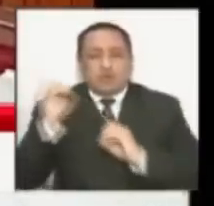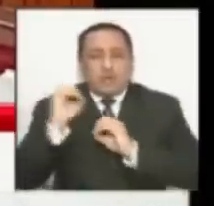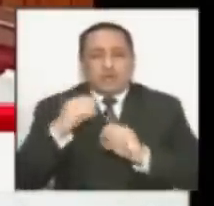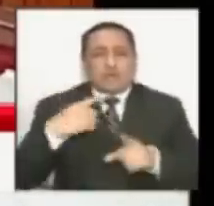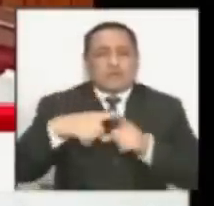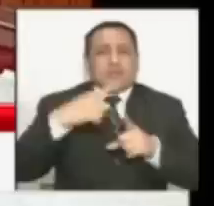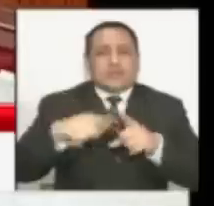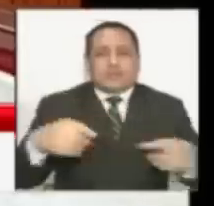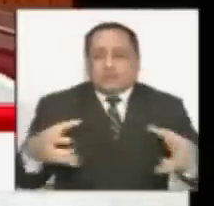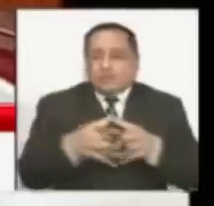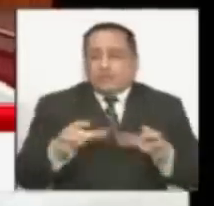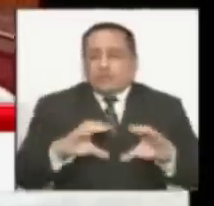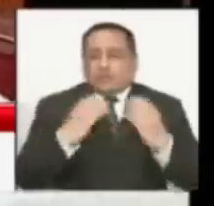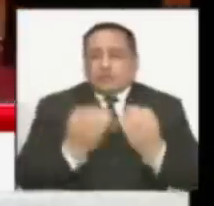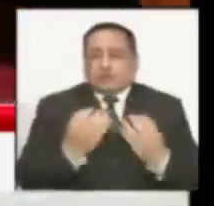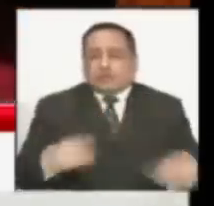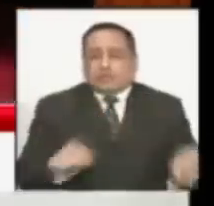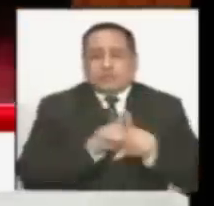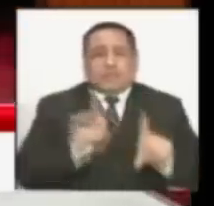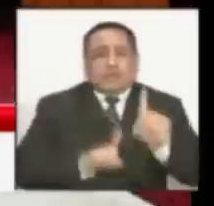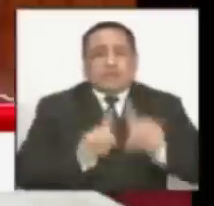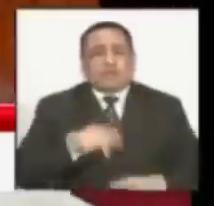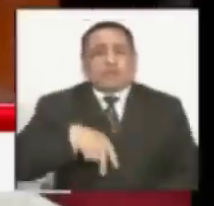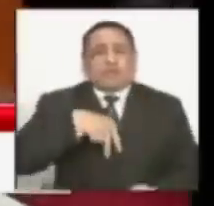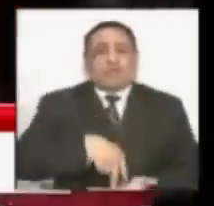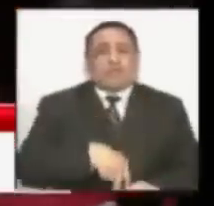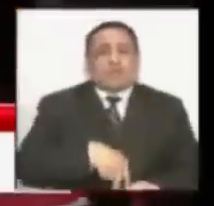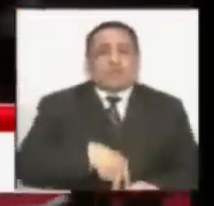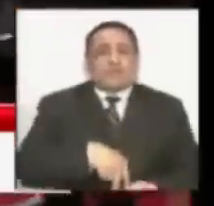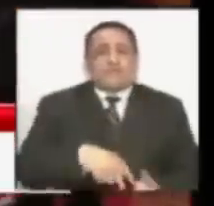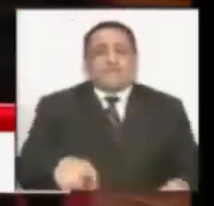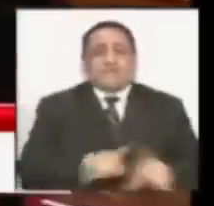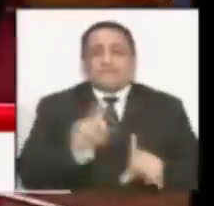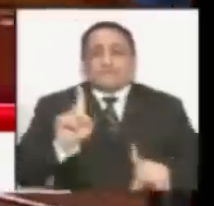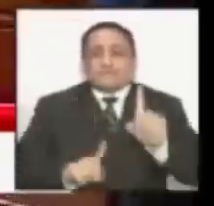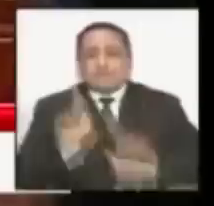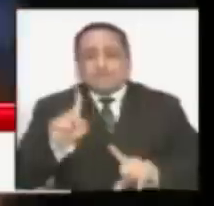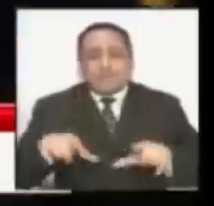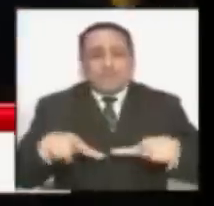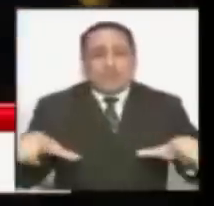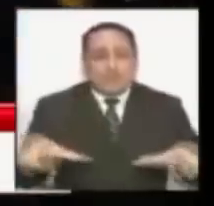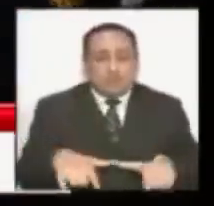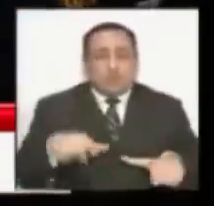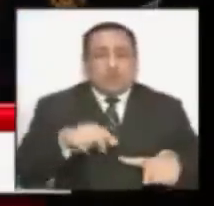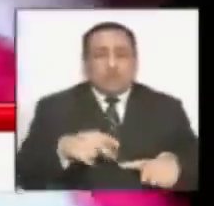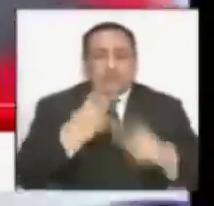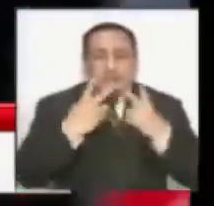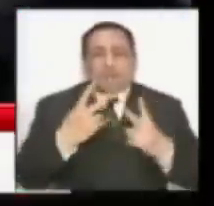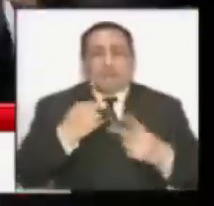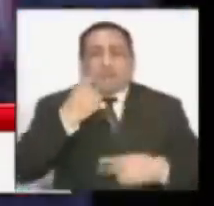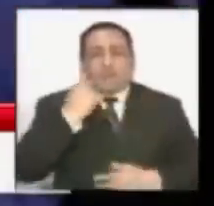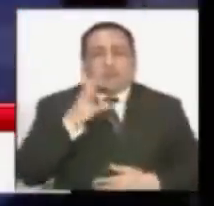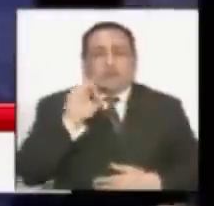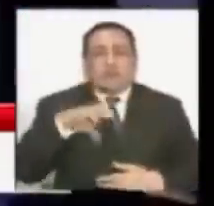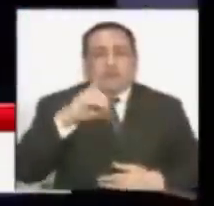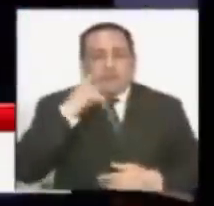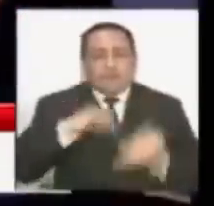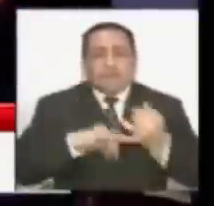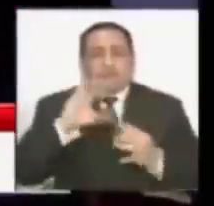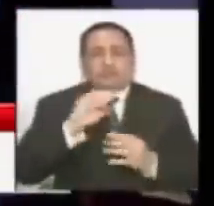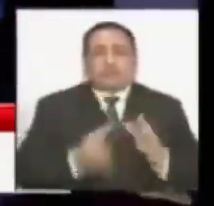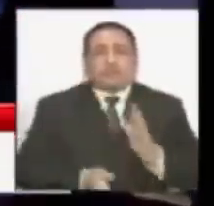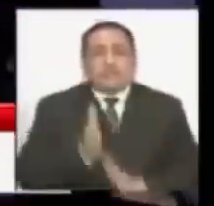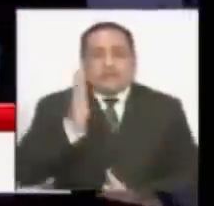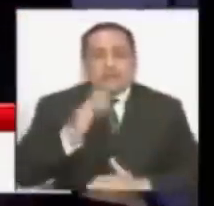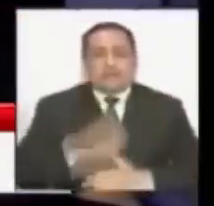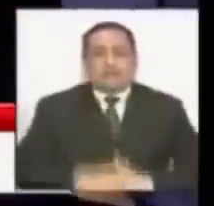Los demás parlamentarios, algunos de pie, otros en sus ubicaciones. Vemos ya que Francisco Sagasti sale del